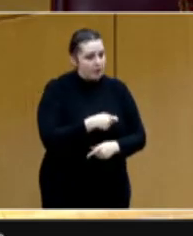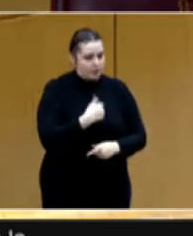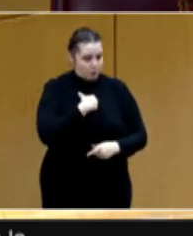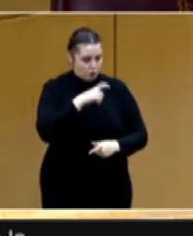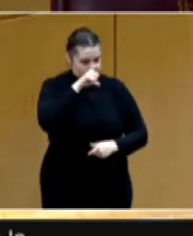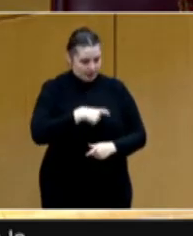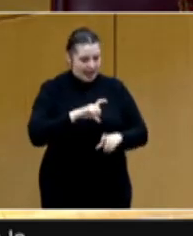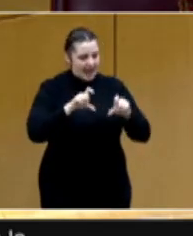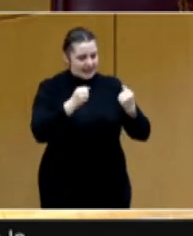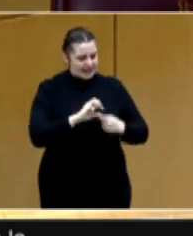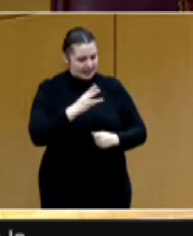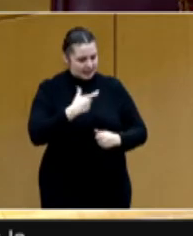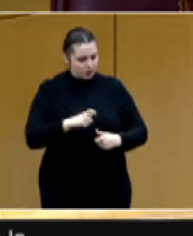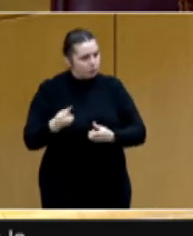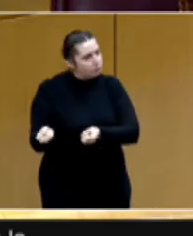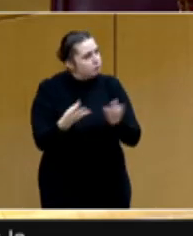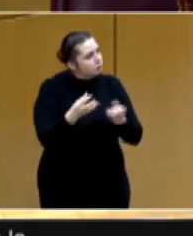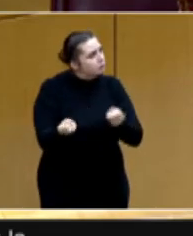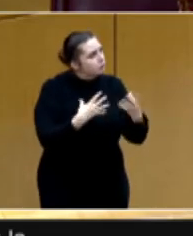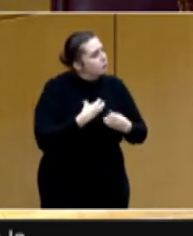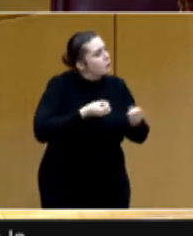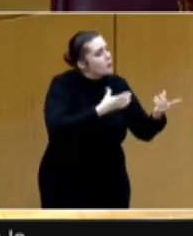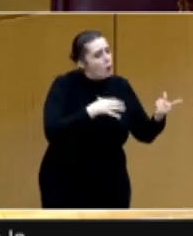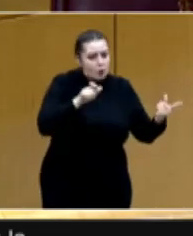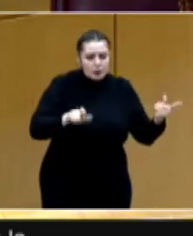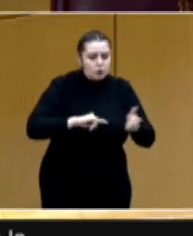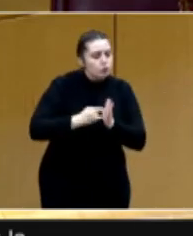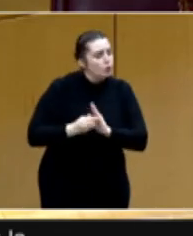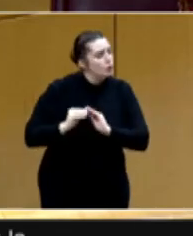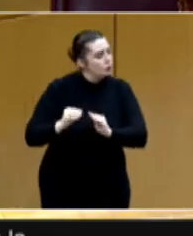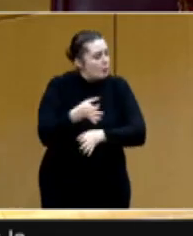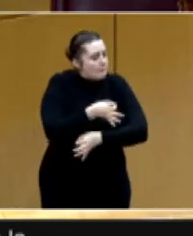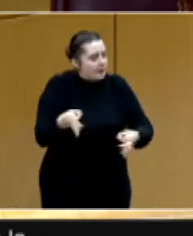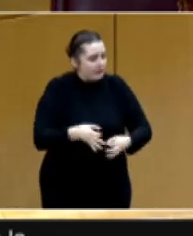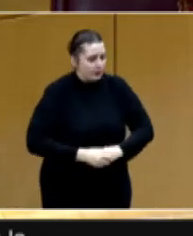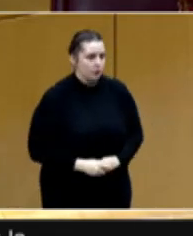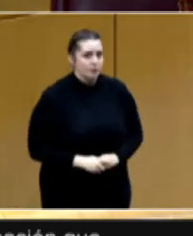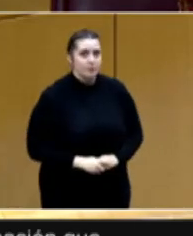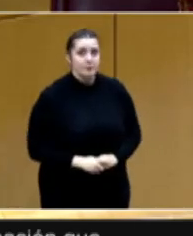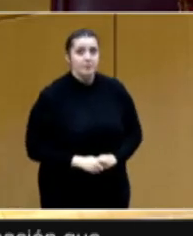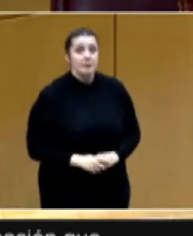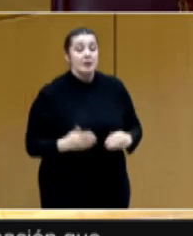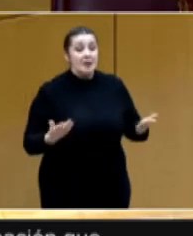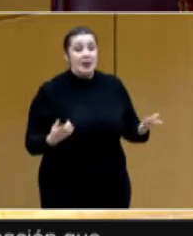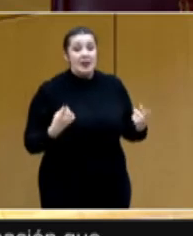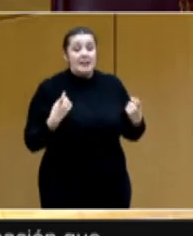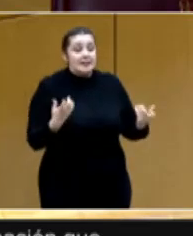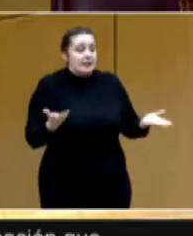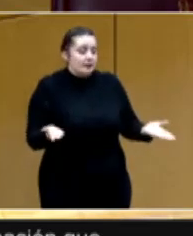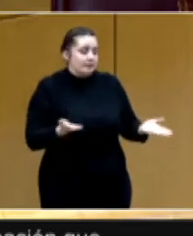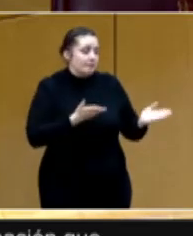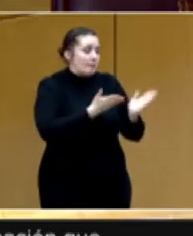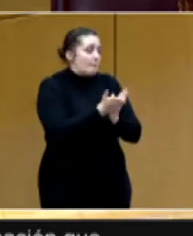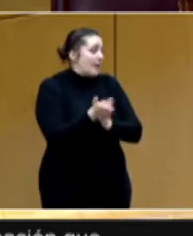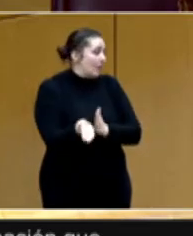es necesaria para que se resuelva se resuelva adecuadamente pero para todo esto hacen falta medios para